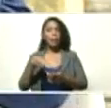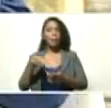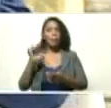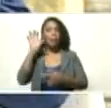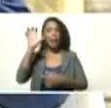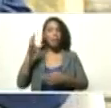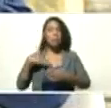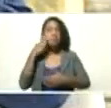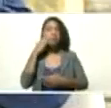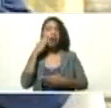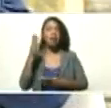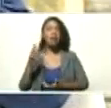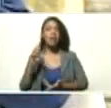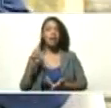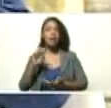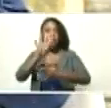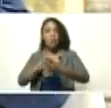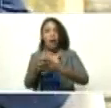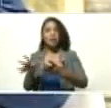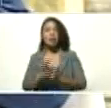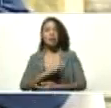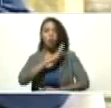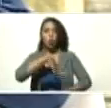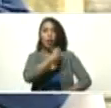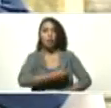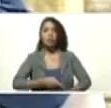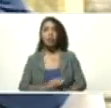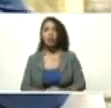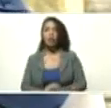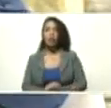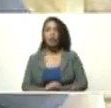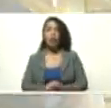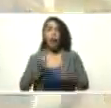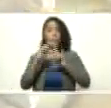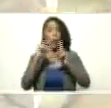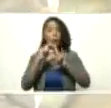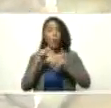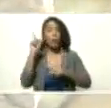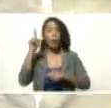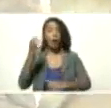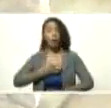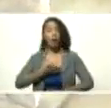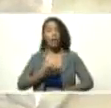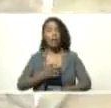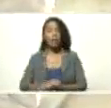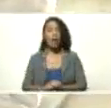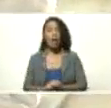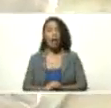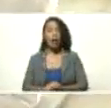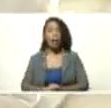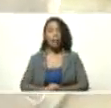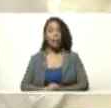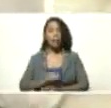Un barrio Barlovento, Croacia. Mire, presidente, es que las palabras de la alcaldesa Carmen